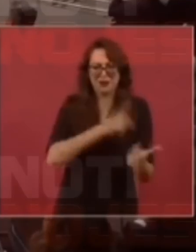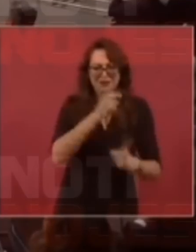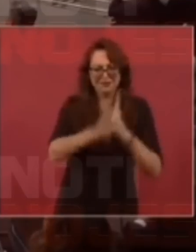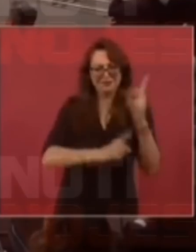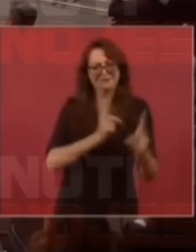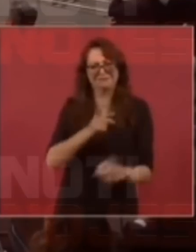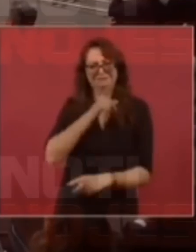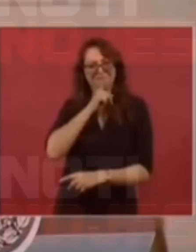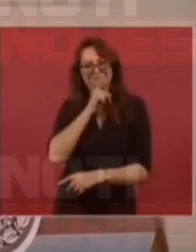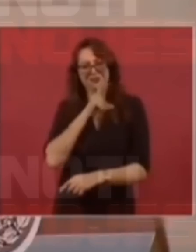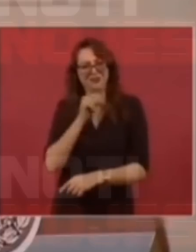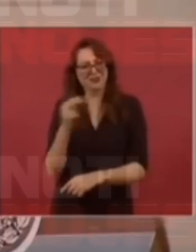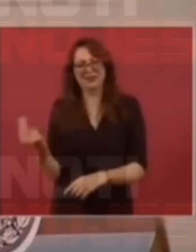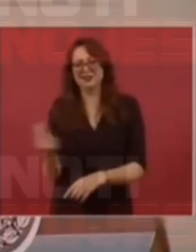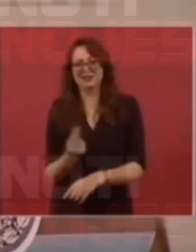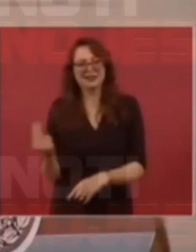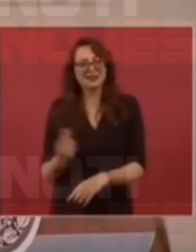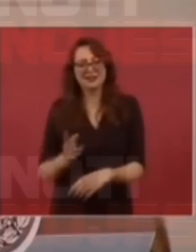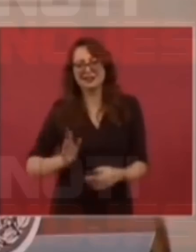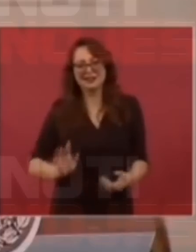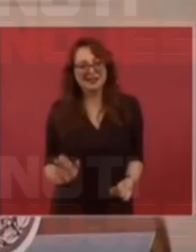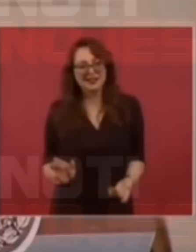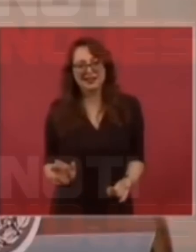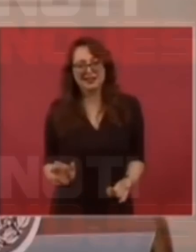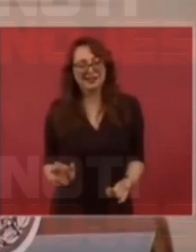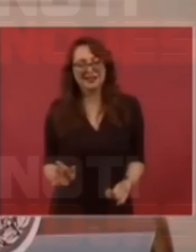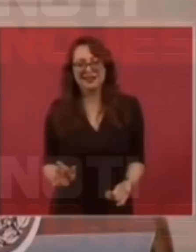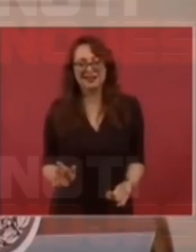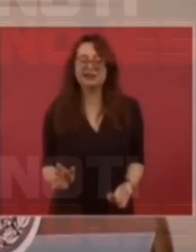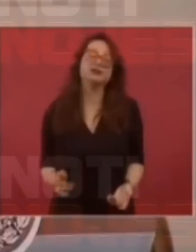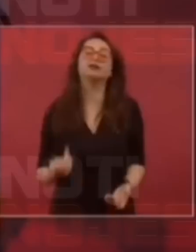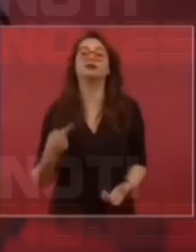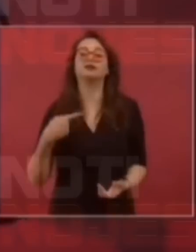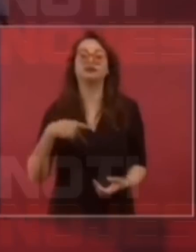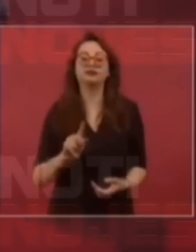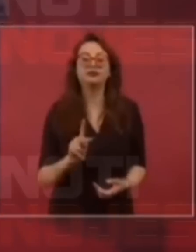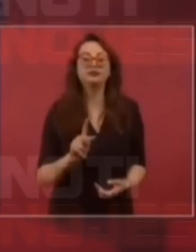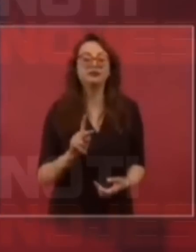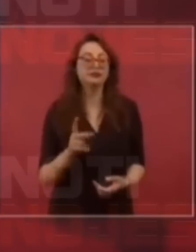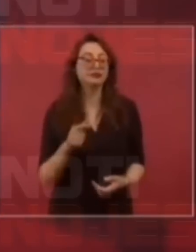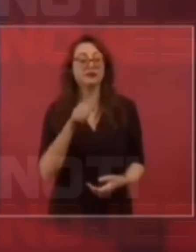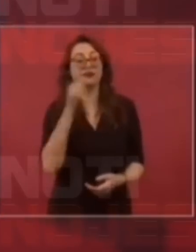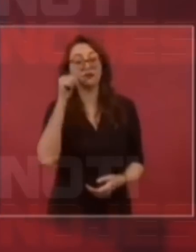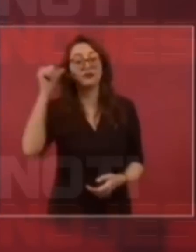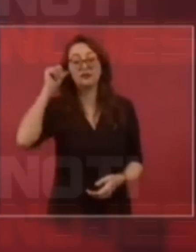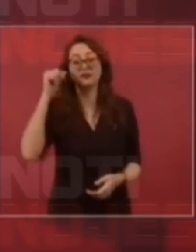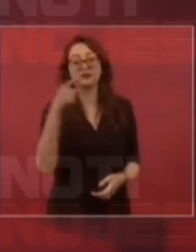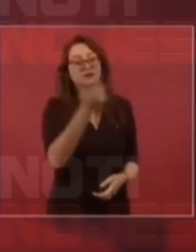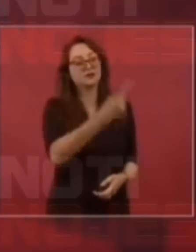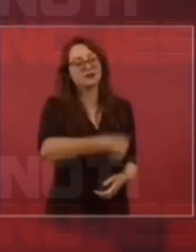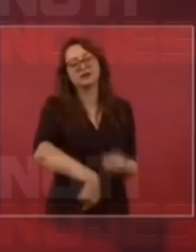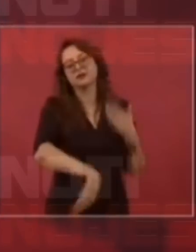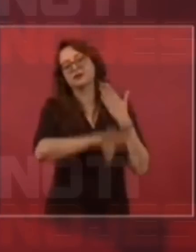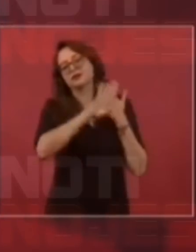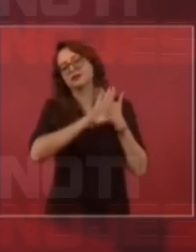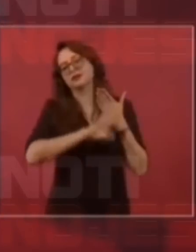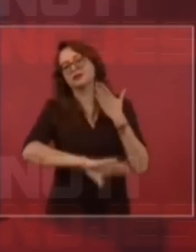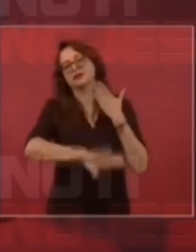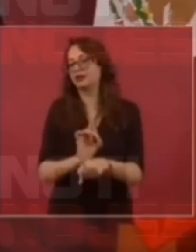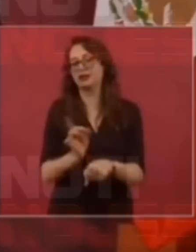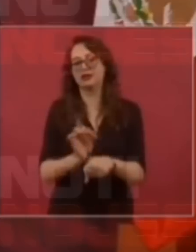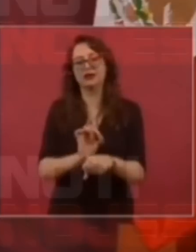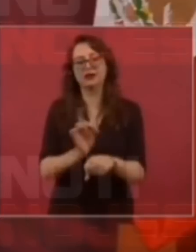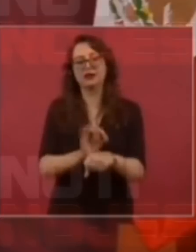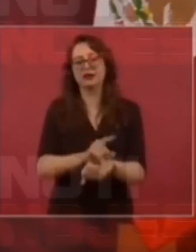hablaba todo el día de ayer, que era muy meritorio, pero se habían